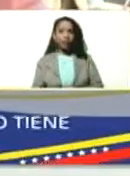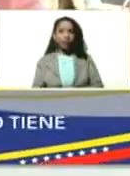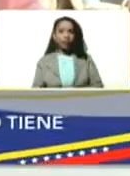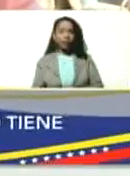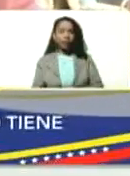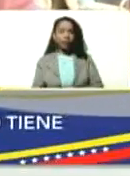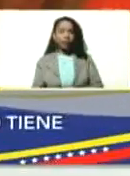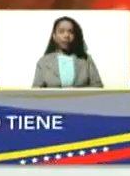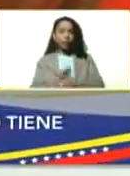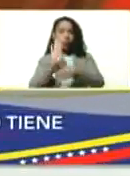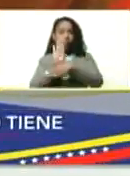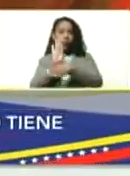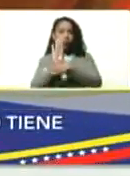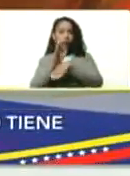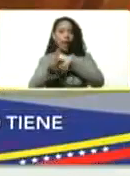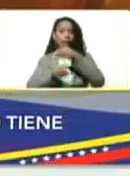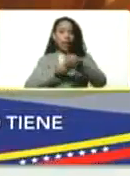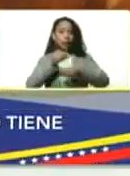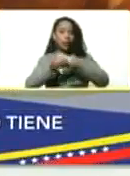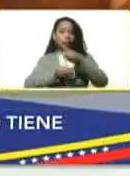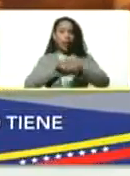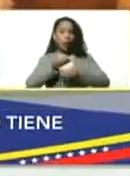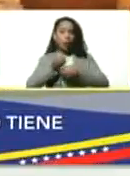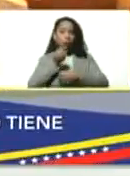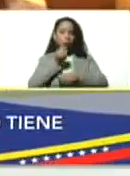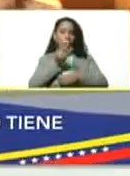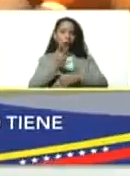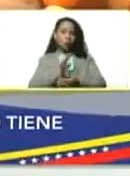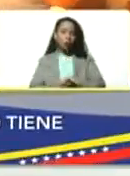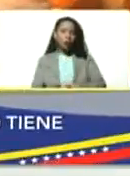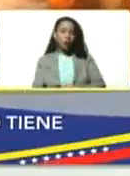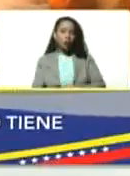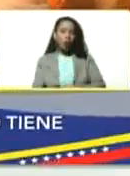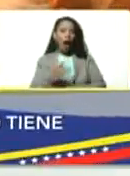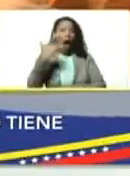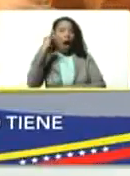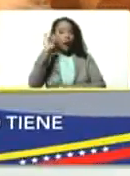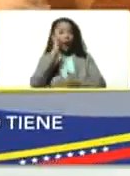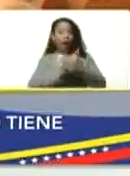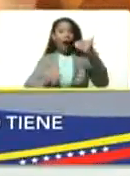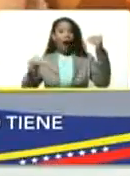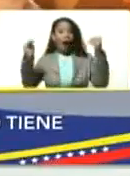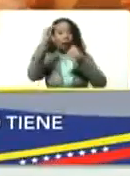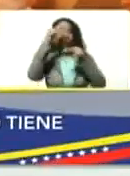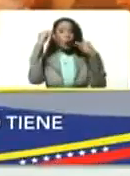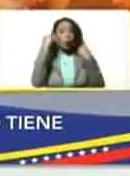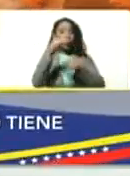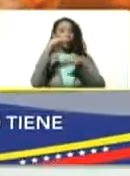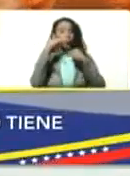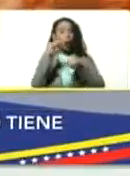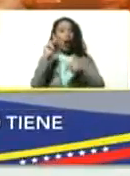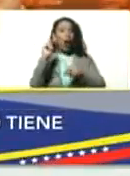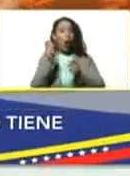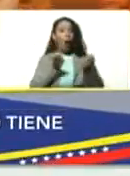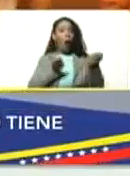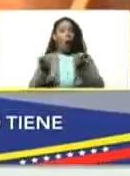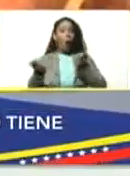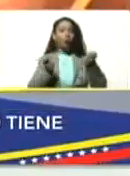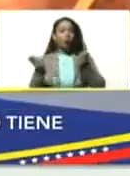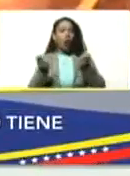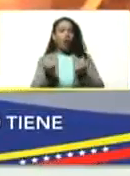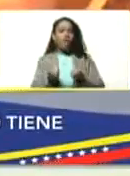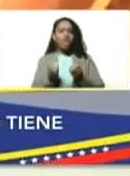con los cuidados que se tuvieron, bueno, hay un altísimo nivel de control del